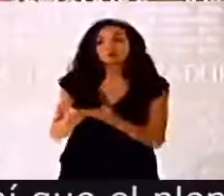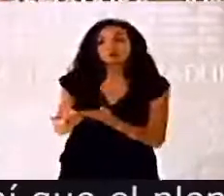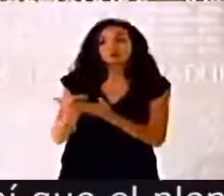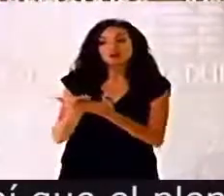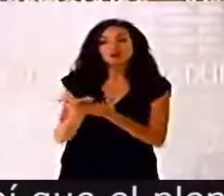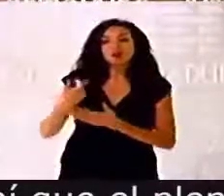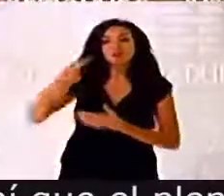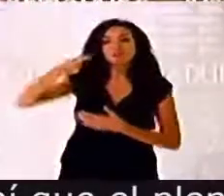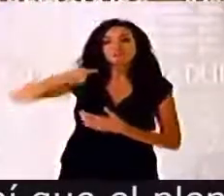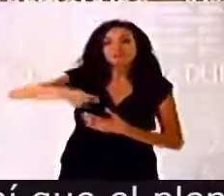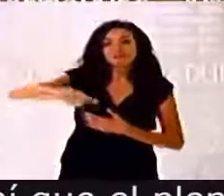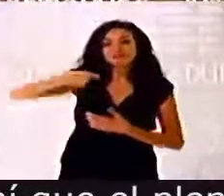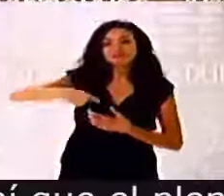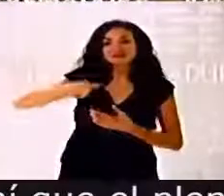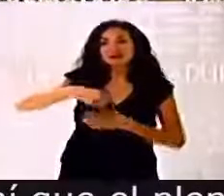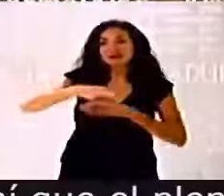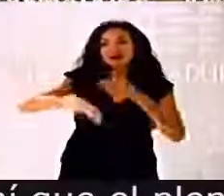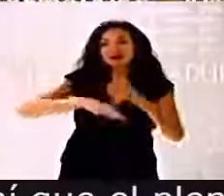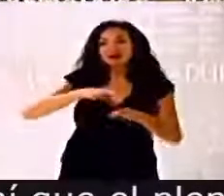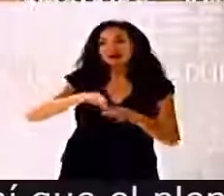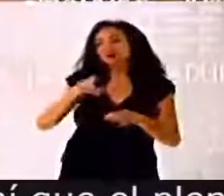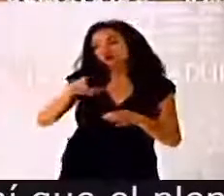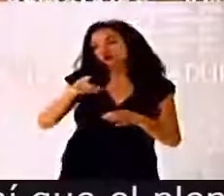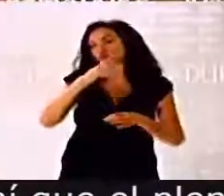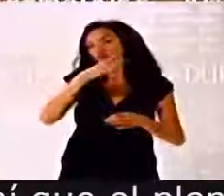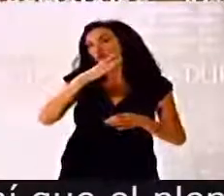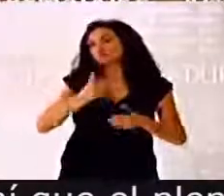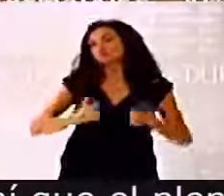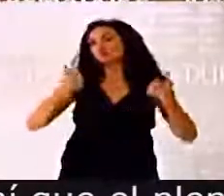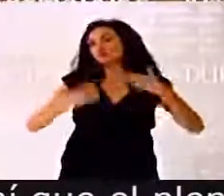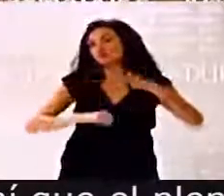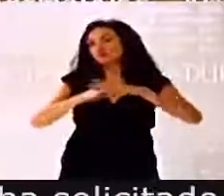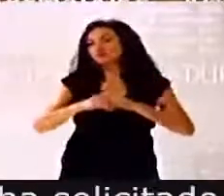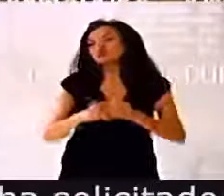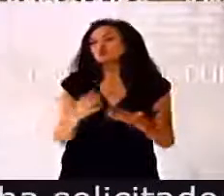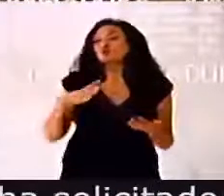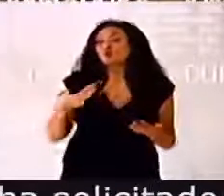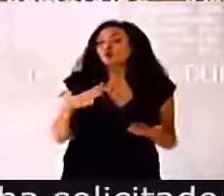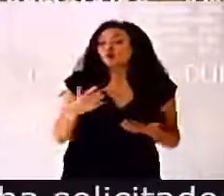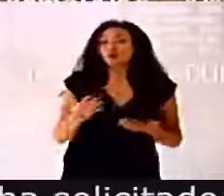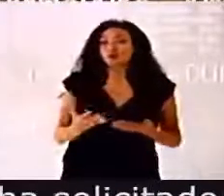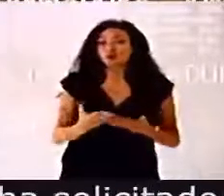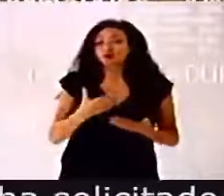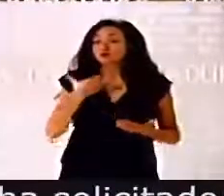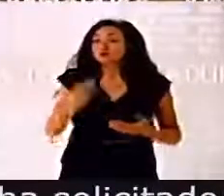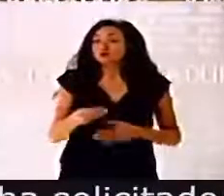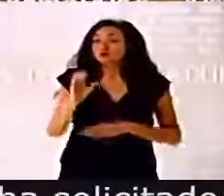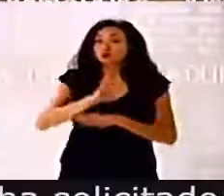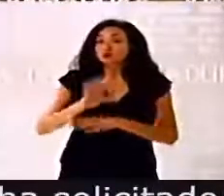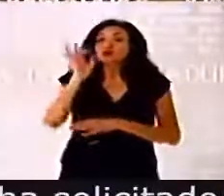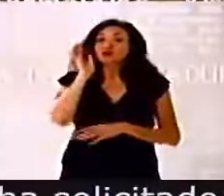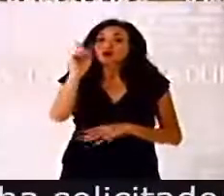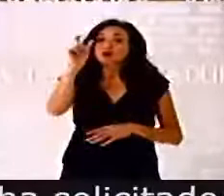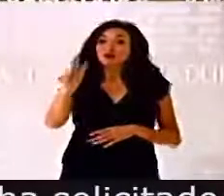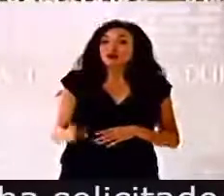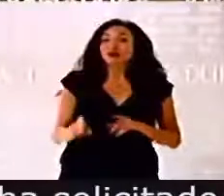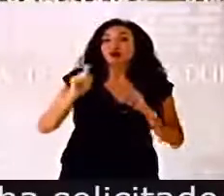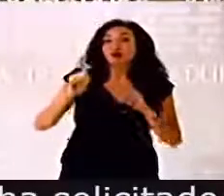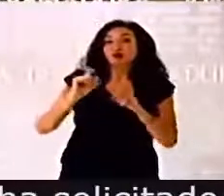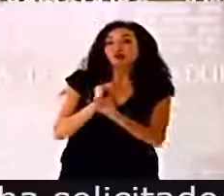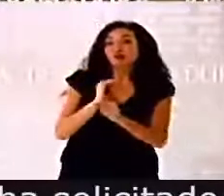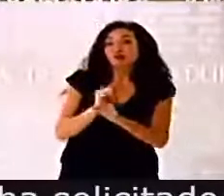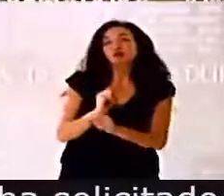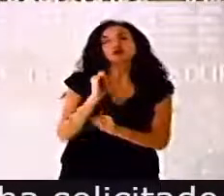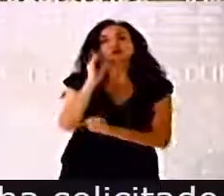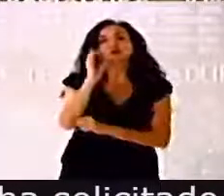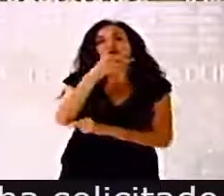presidenta de la Cámara, como autoridad, que por favor pudiera la consejera de Educación y Empleo comparecer y ser el